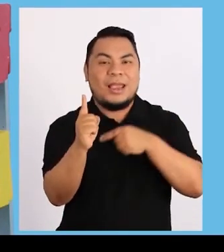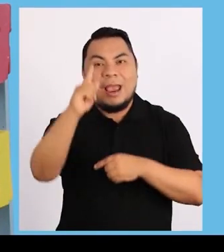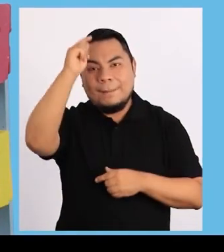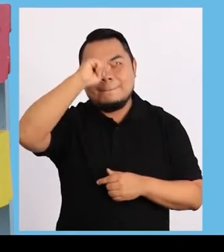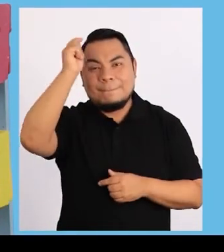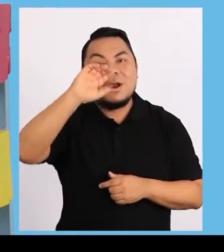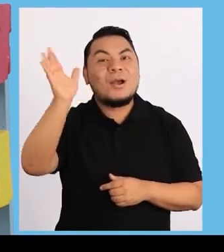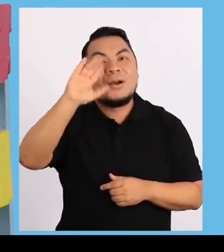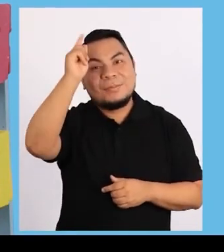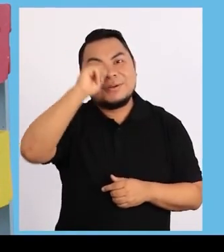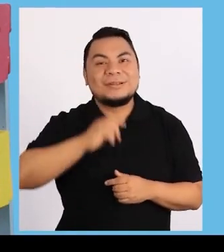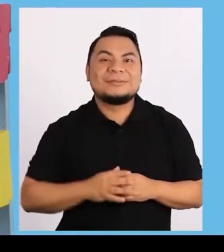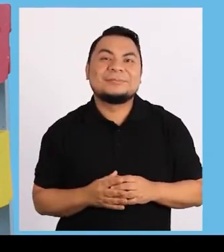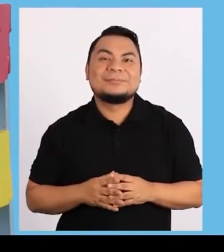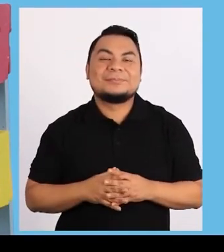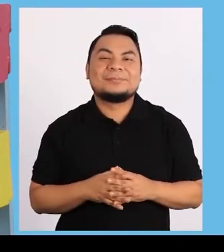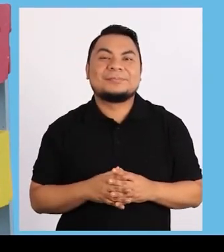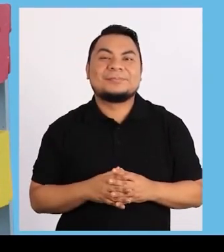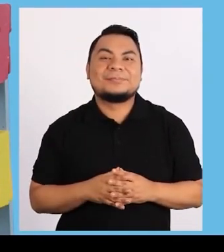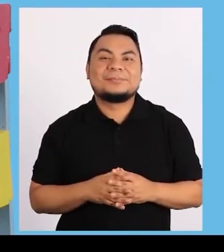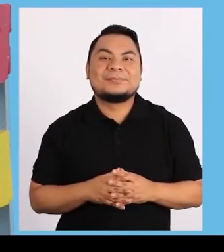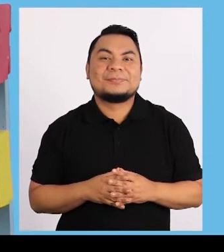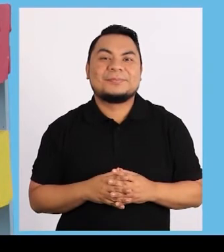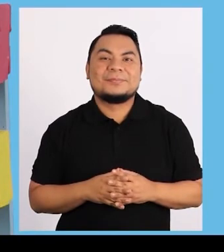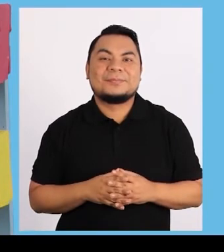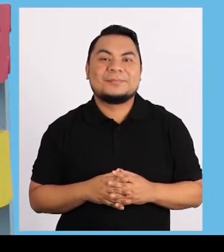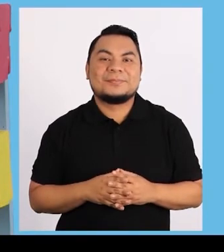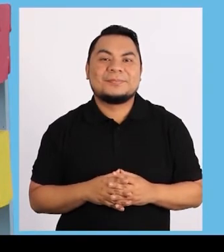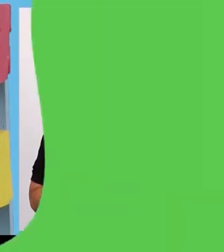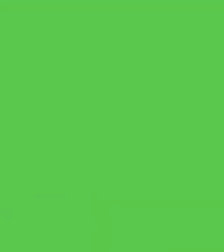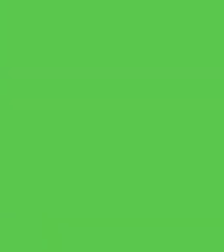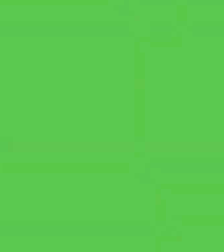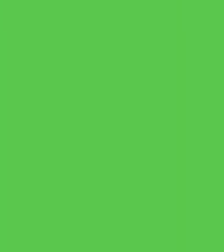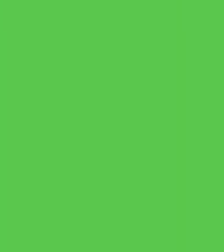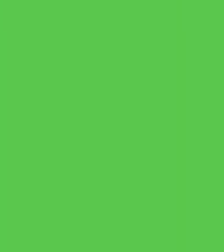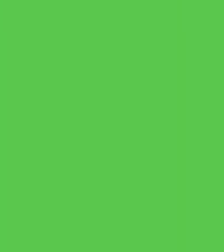Entonces, demos pase a Paul. ¡Hola, Paul!